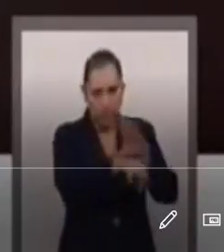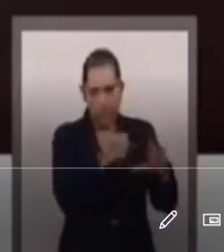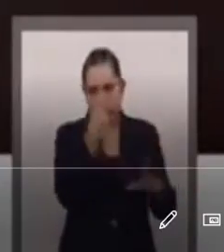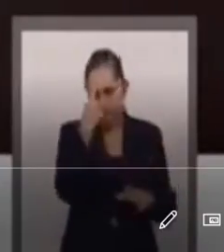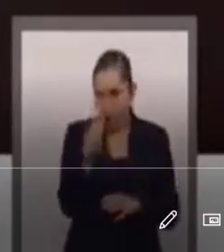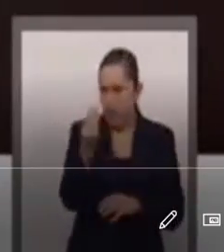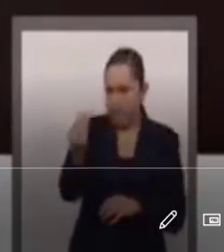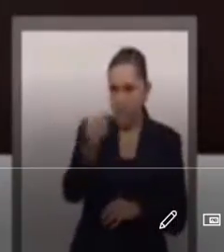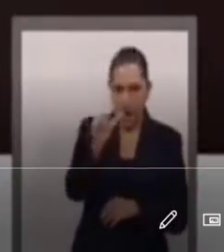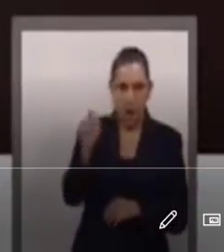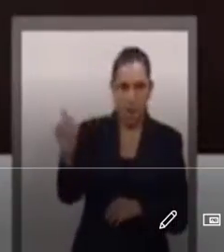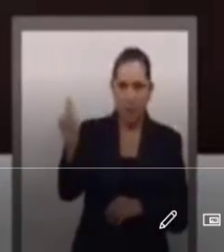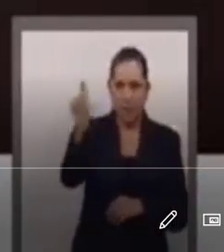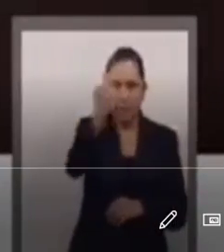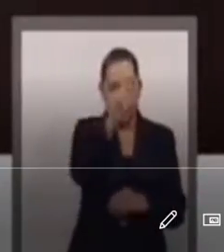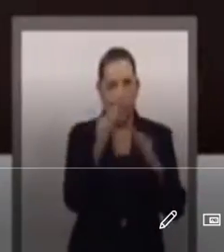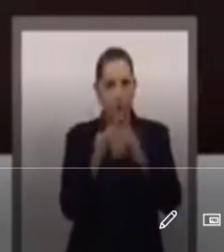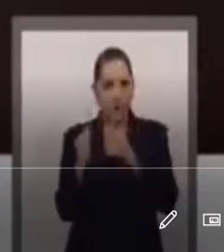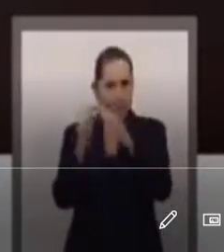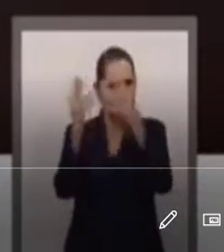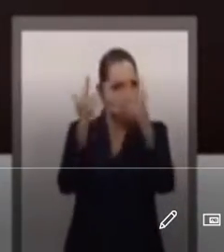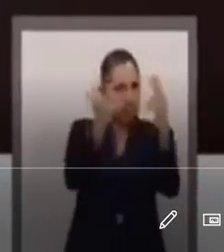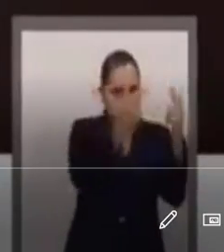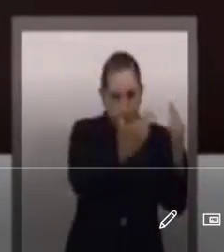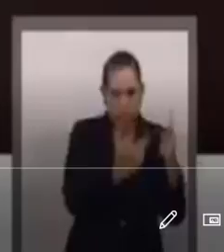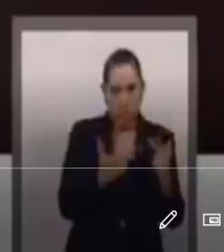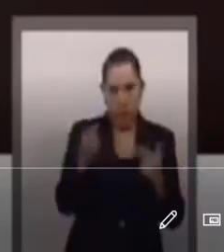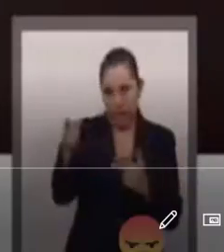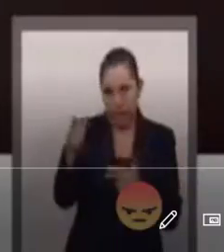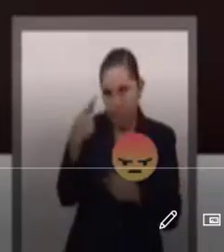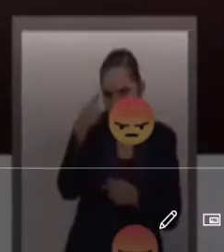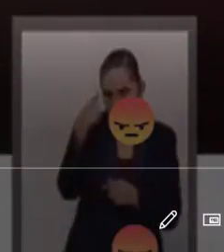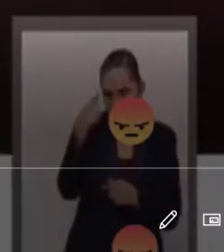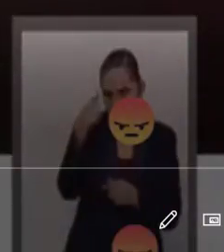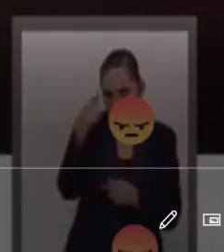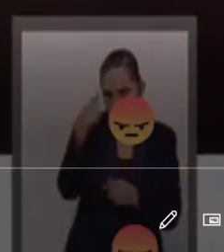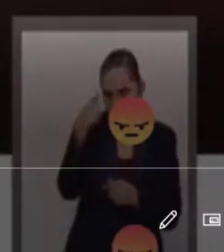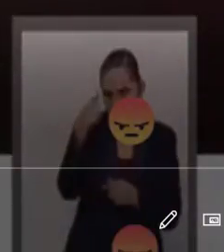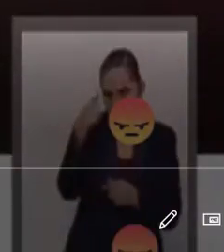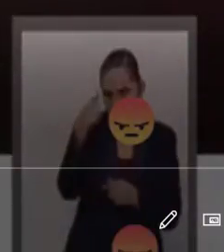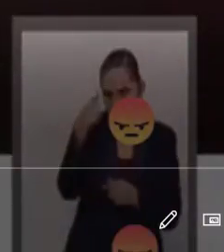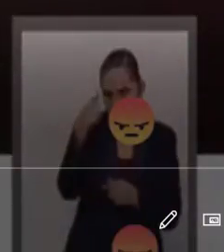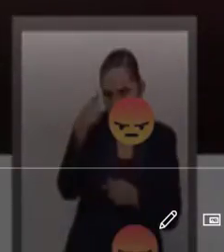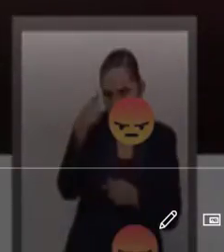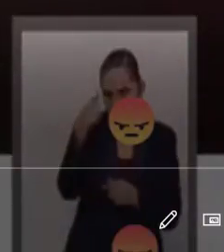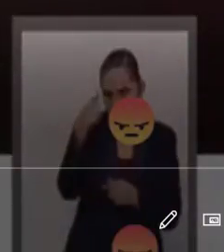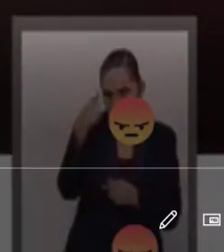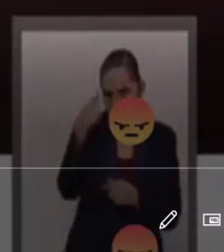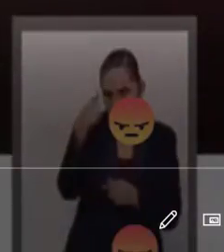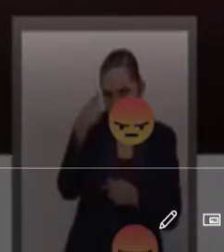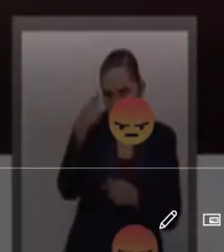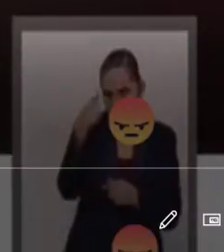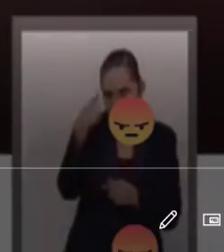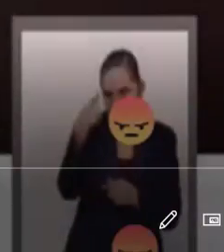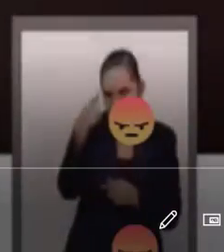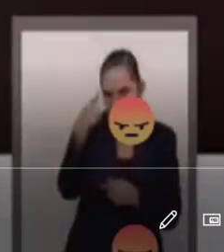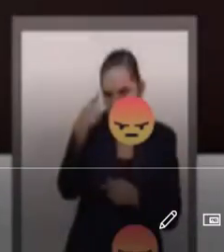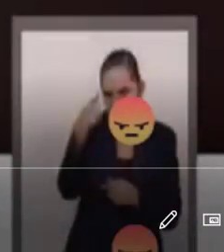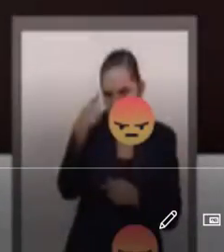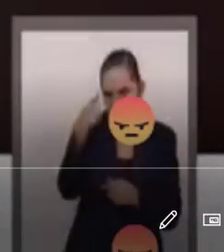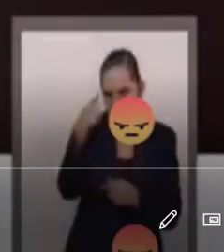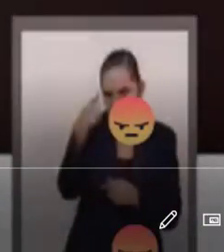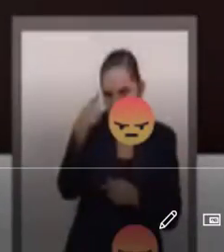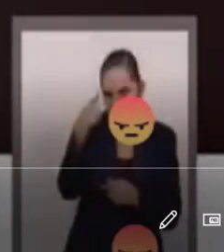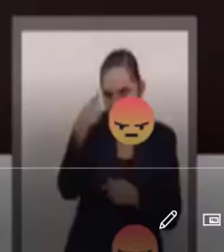los que estaban justamente estos recursos destinados. Lo que acaban de oír, amigos, amigas, es que según